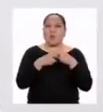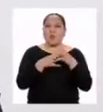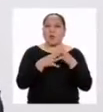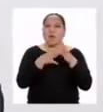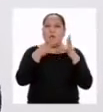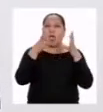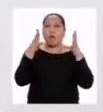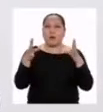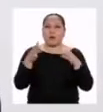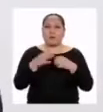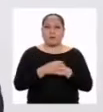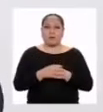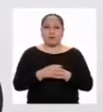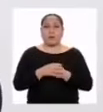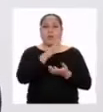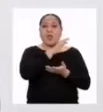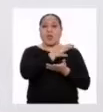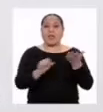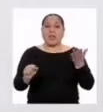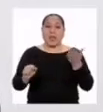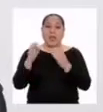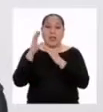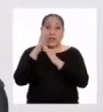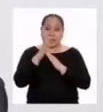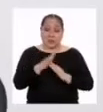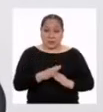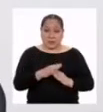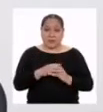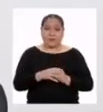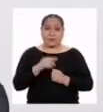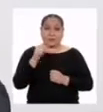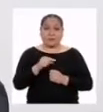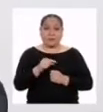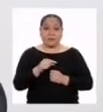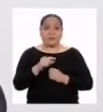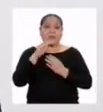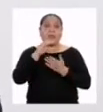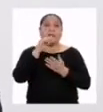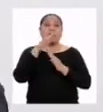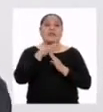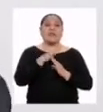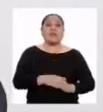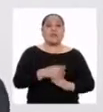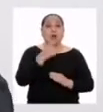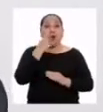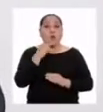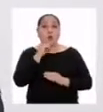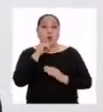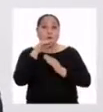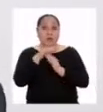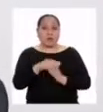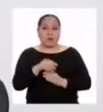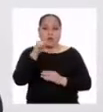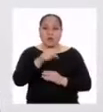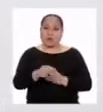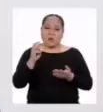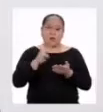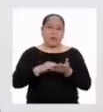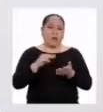otras. Erradicar la discriminación por género ha tomado más